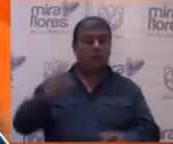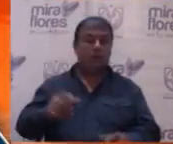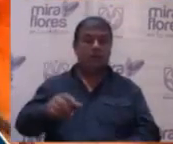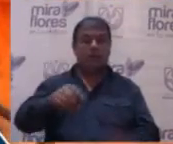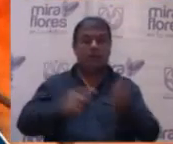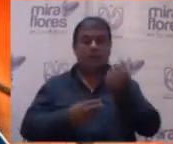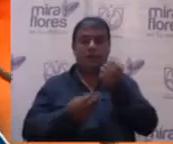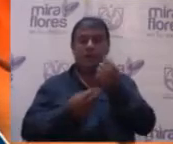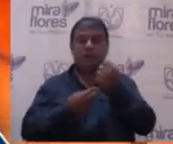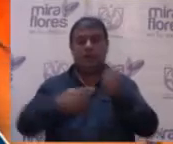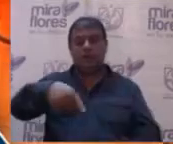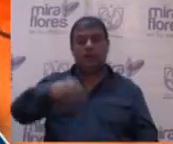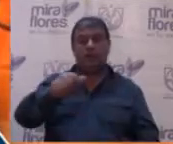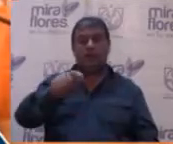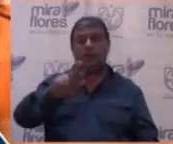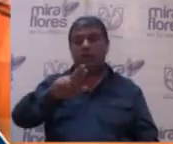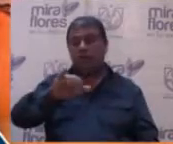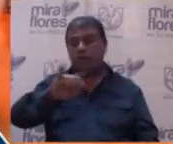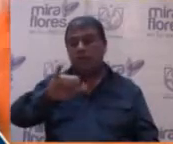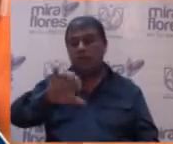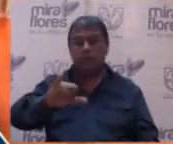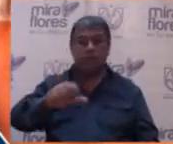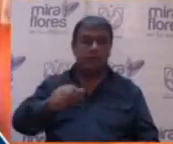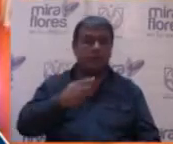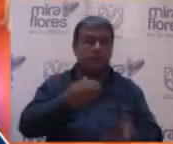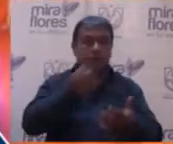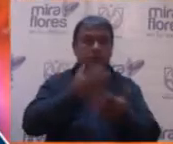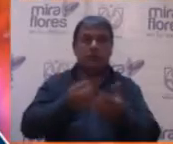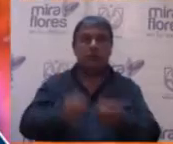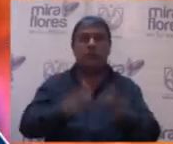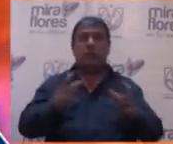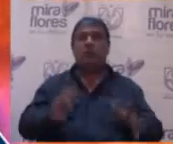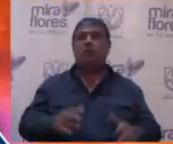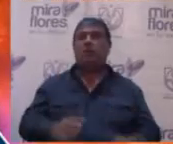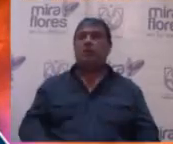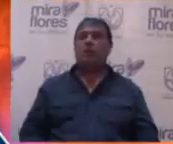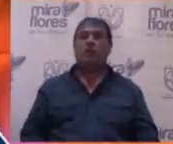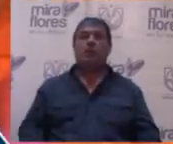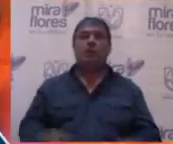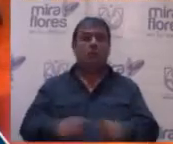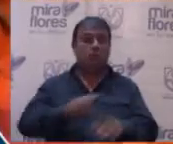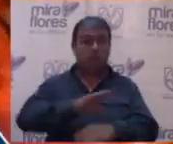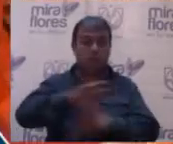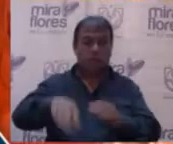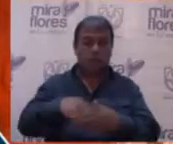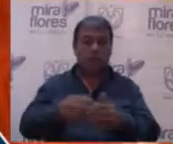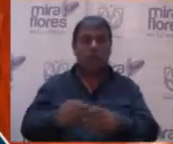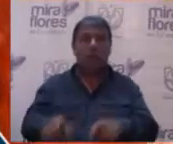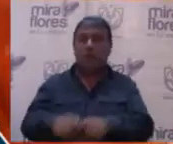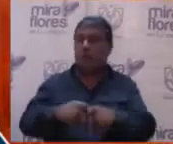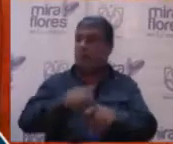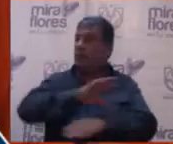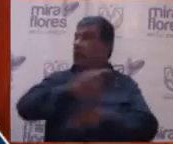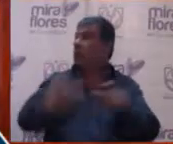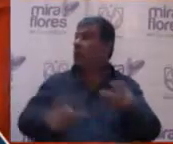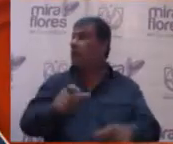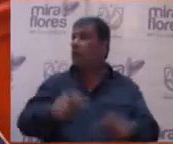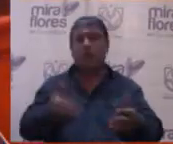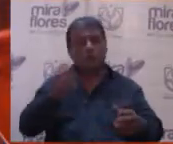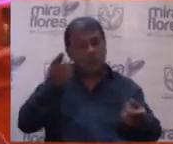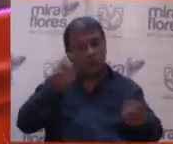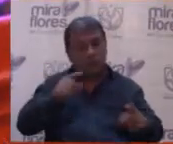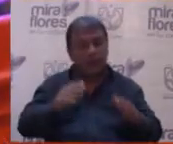Río de Olavide. Gracias, señor alcalde. Buenos días. Buenos días con los alumnos, buenos días con el CCLD también. Con respecto